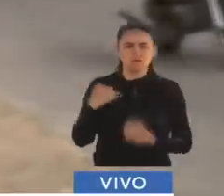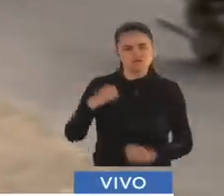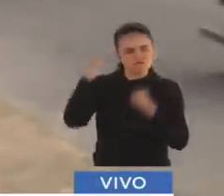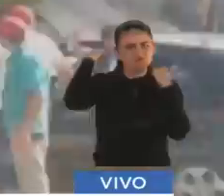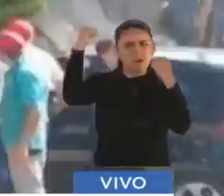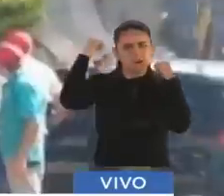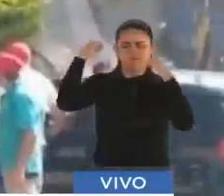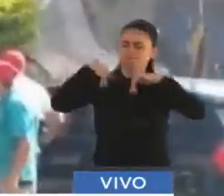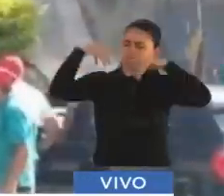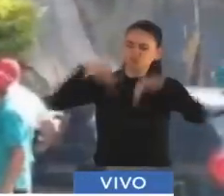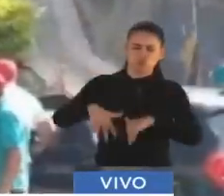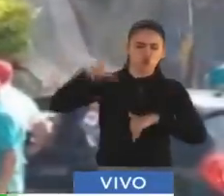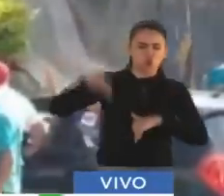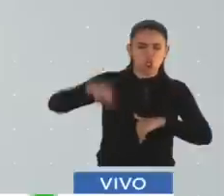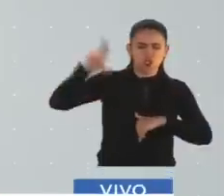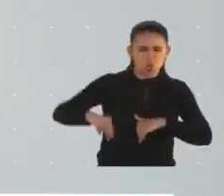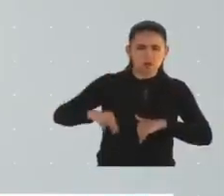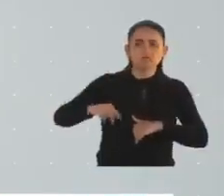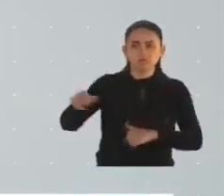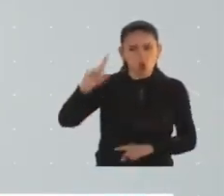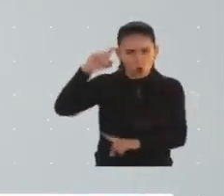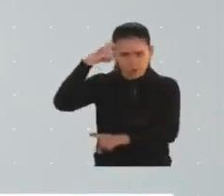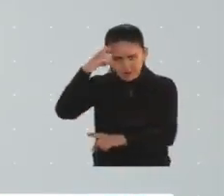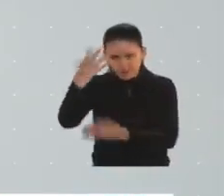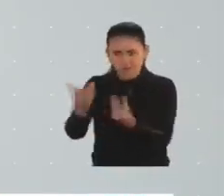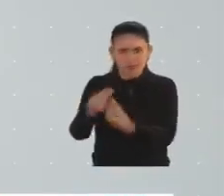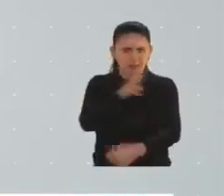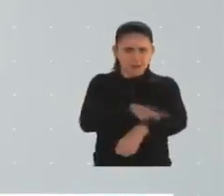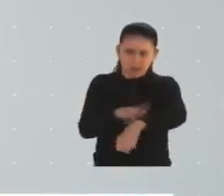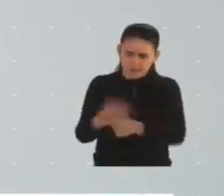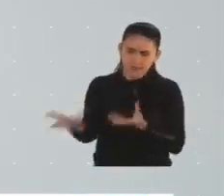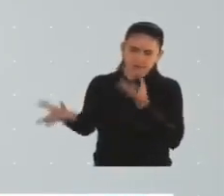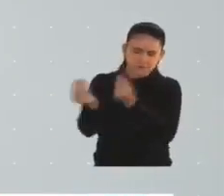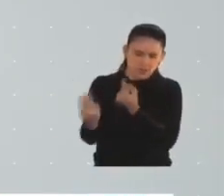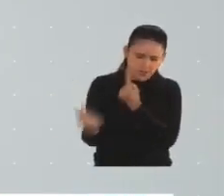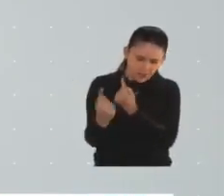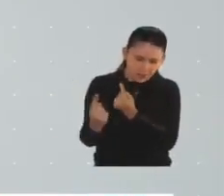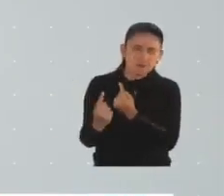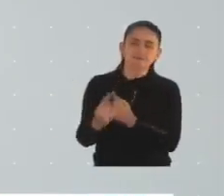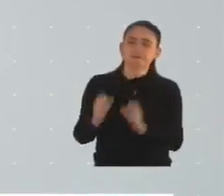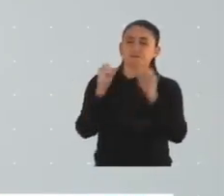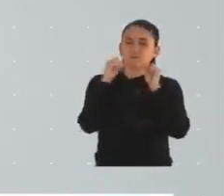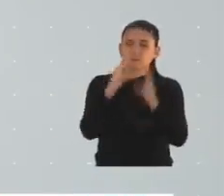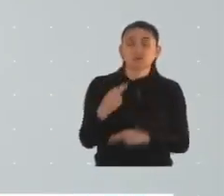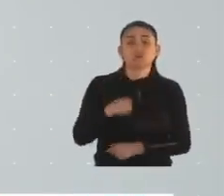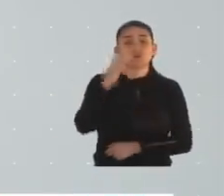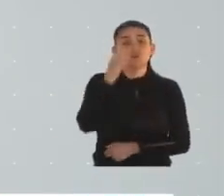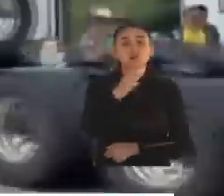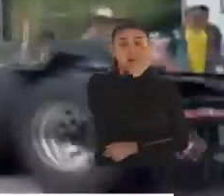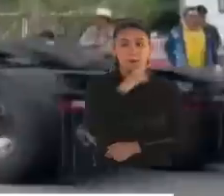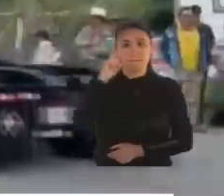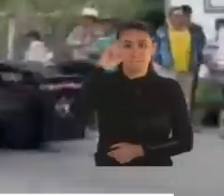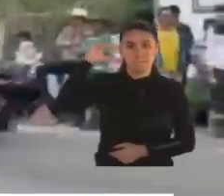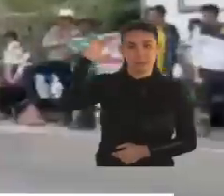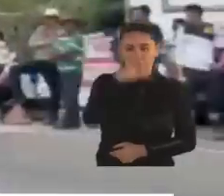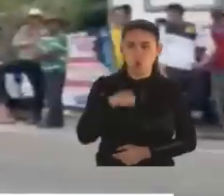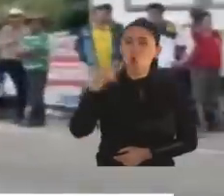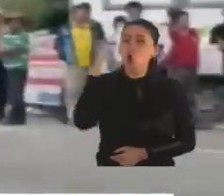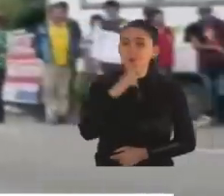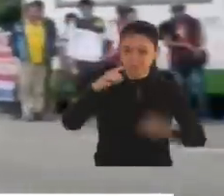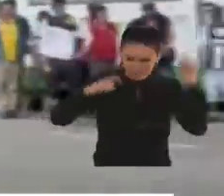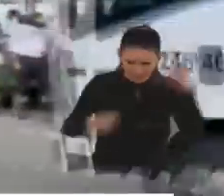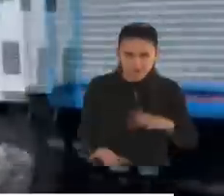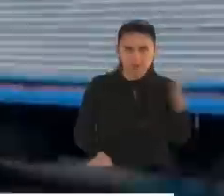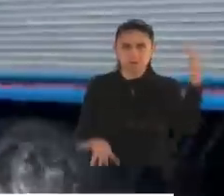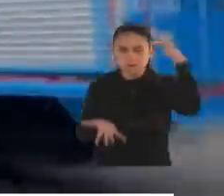llegaron a acuerdos con voceros también del gobierno nacional. El primero, un compromiso del presidente de la República, Gustavo Petro, quien vendrá en los próximos